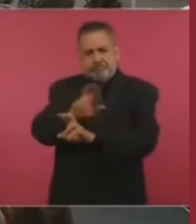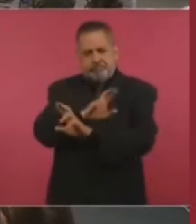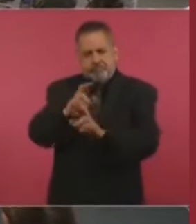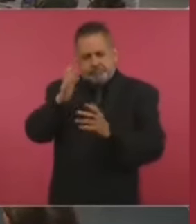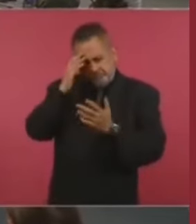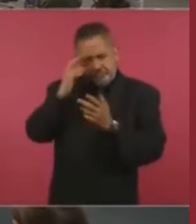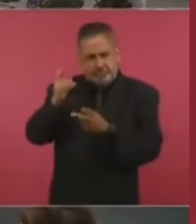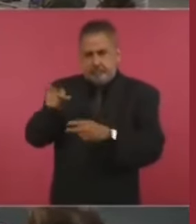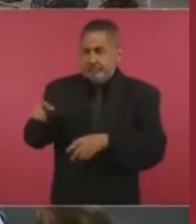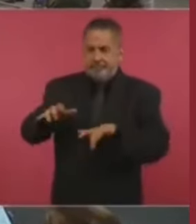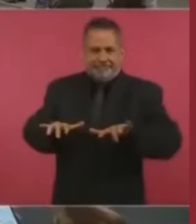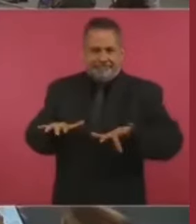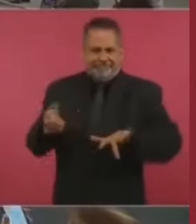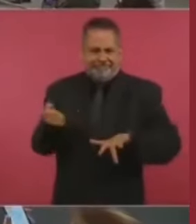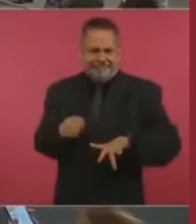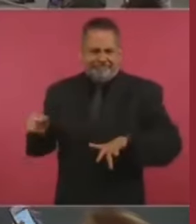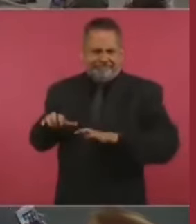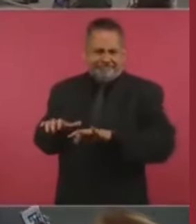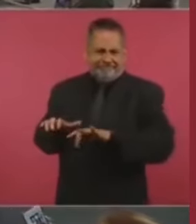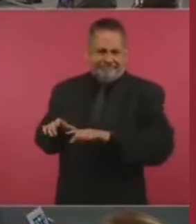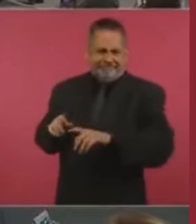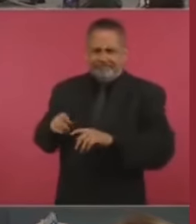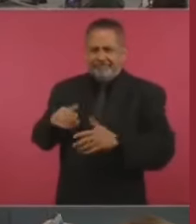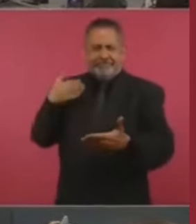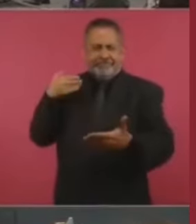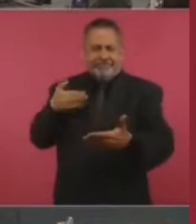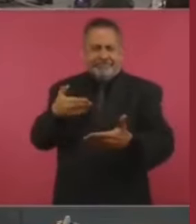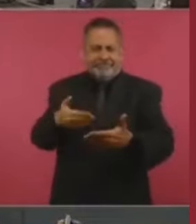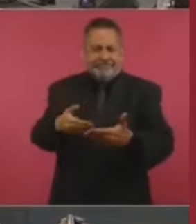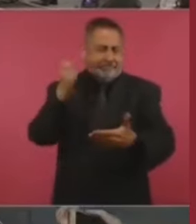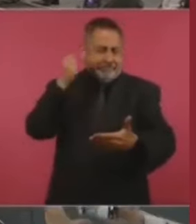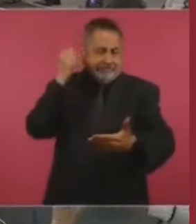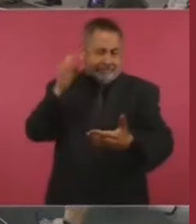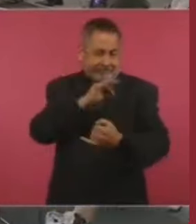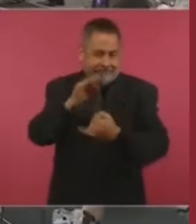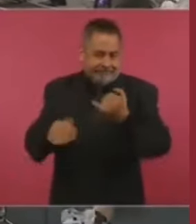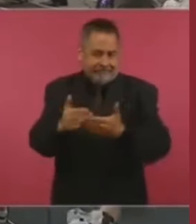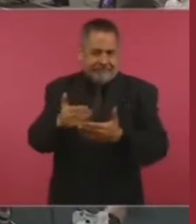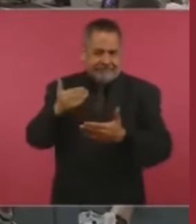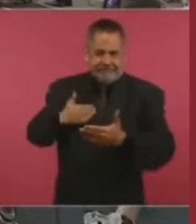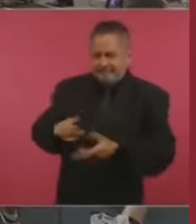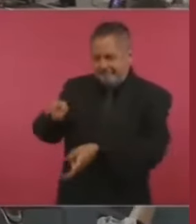reconocimiento a ellos verad ya en las últimas conferencias